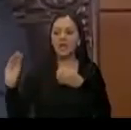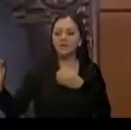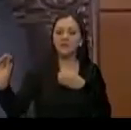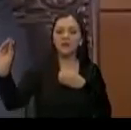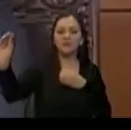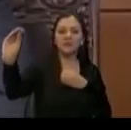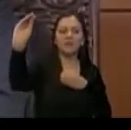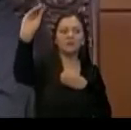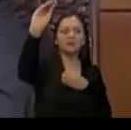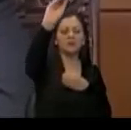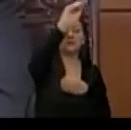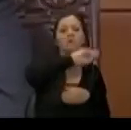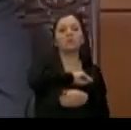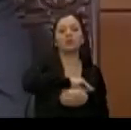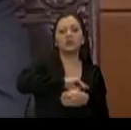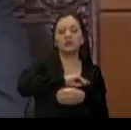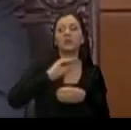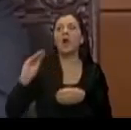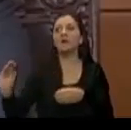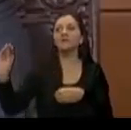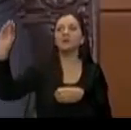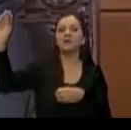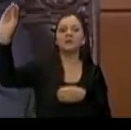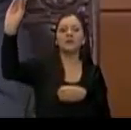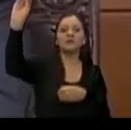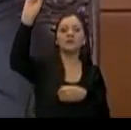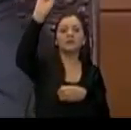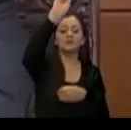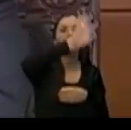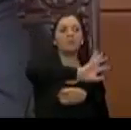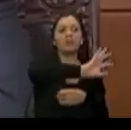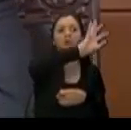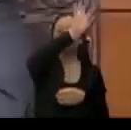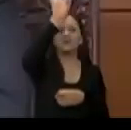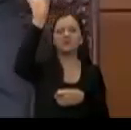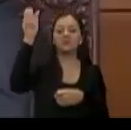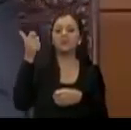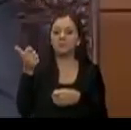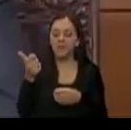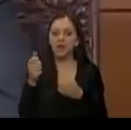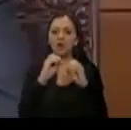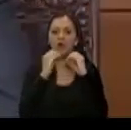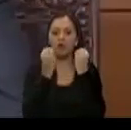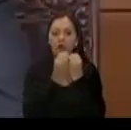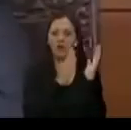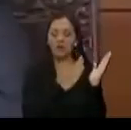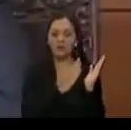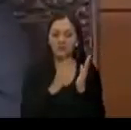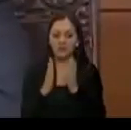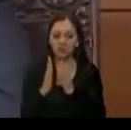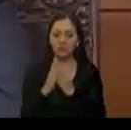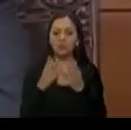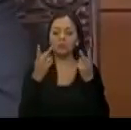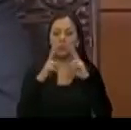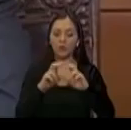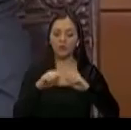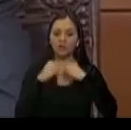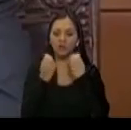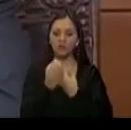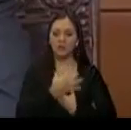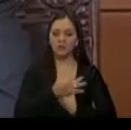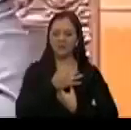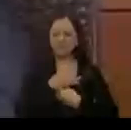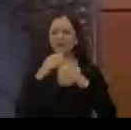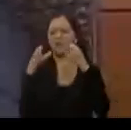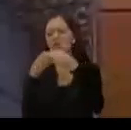gobiernos provinciales, a los gobiernos locales y a las organizaciones de la sociedad civil que también estamos seguros